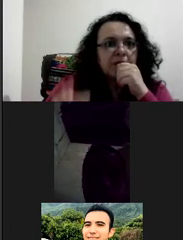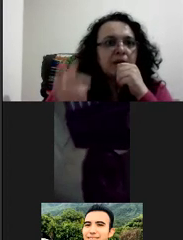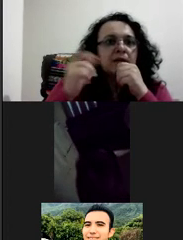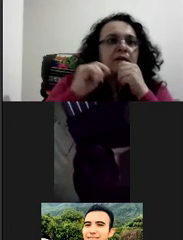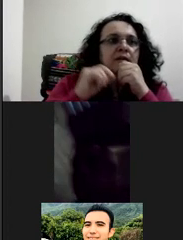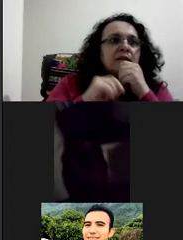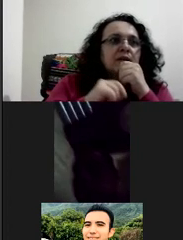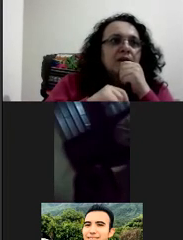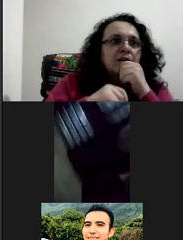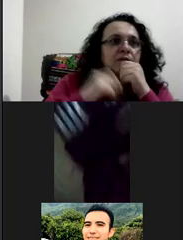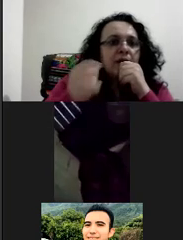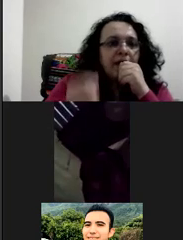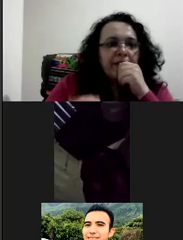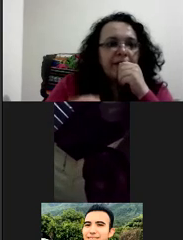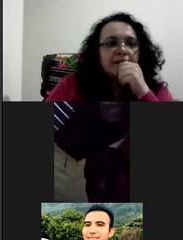to drink,